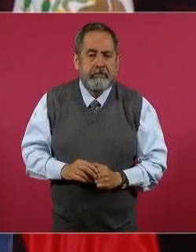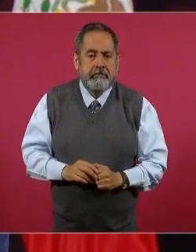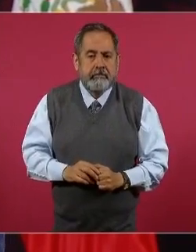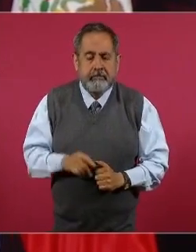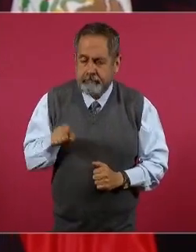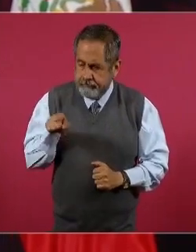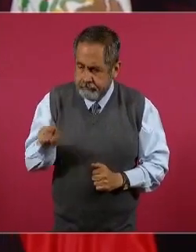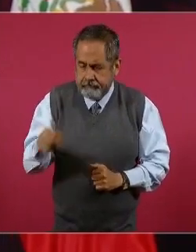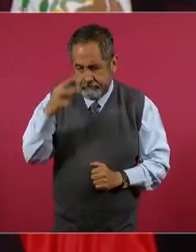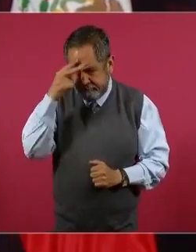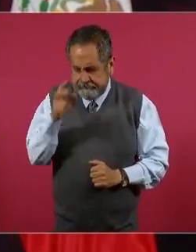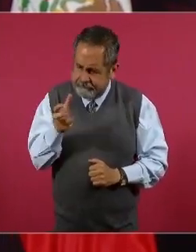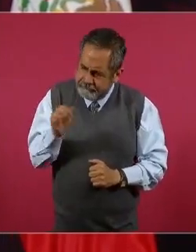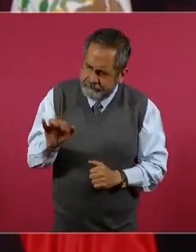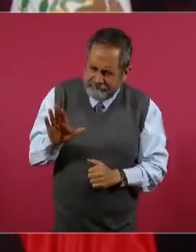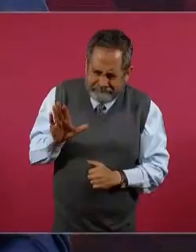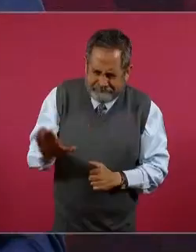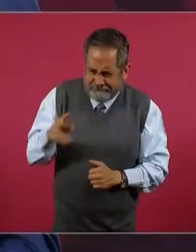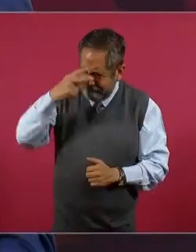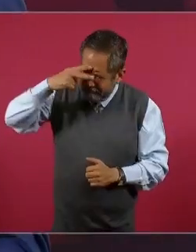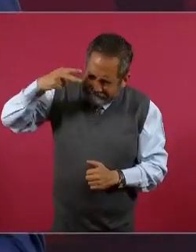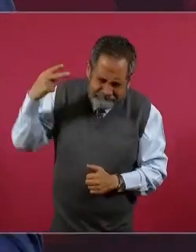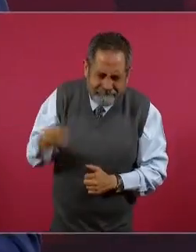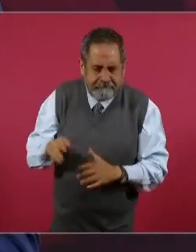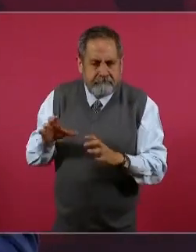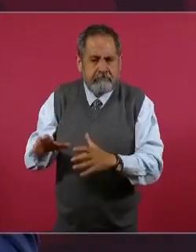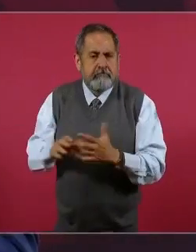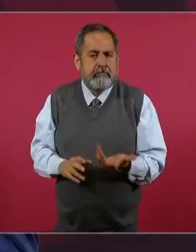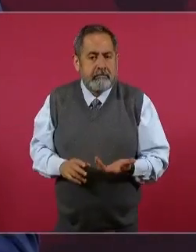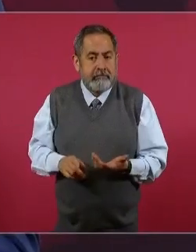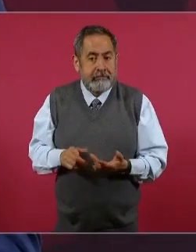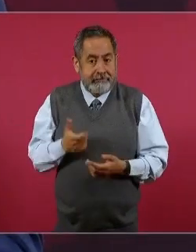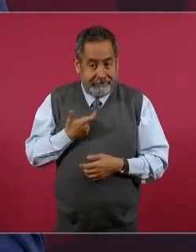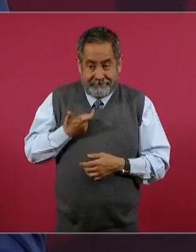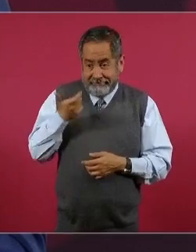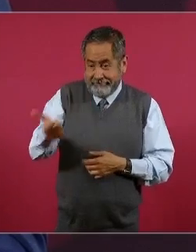Ese es el México profundo. Entonces, alterar eso,